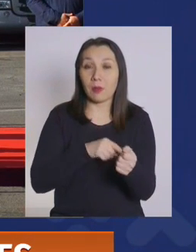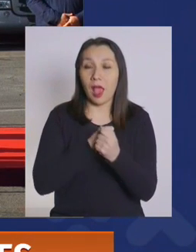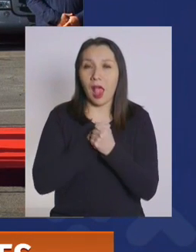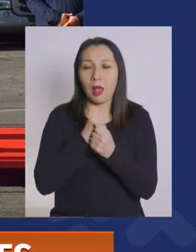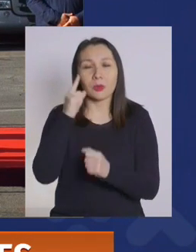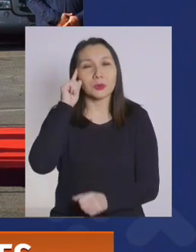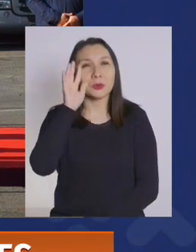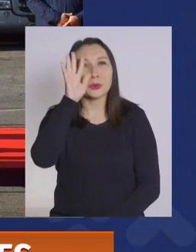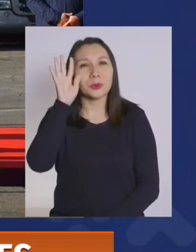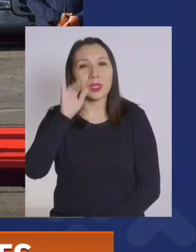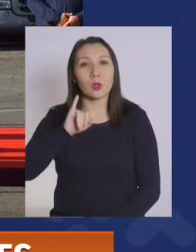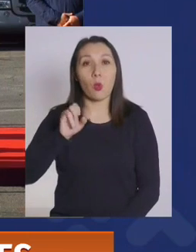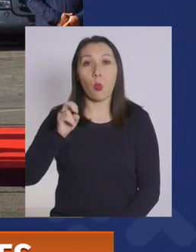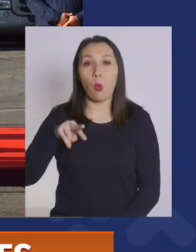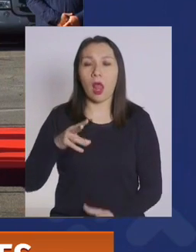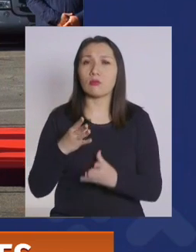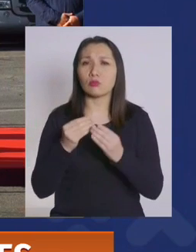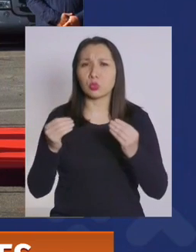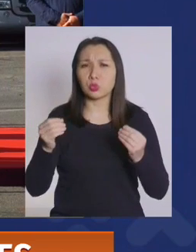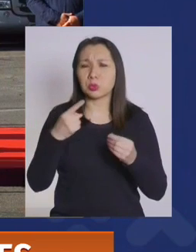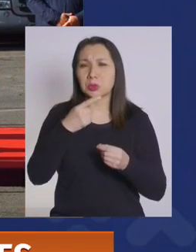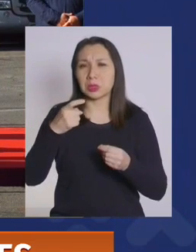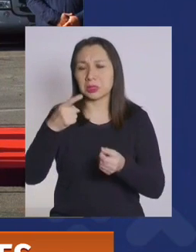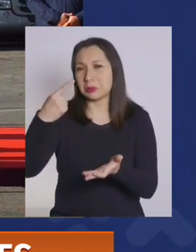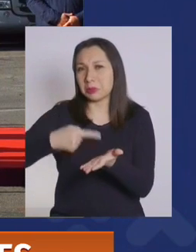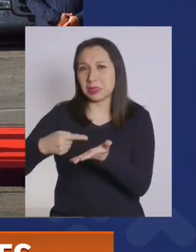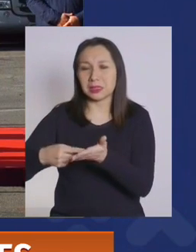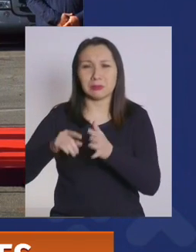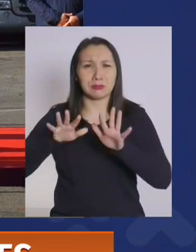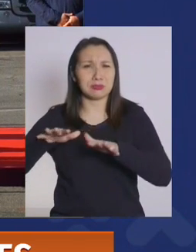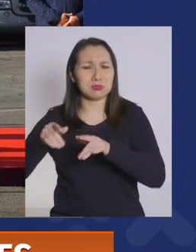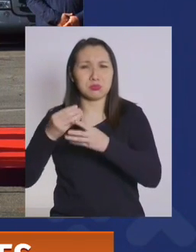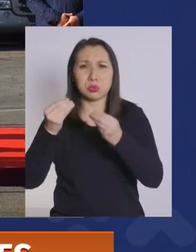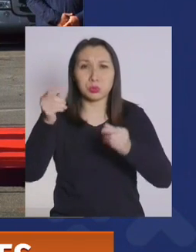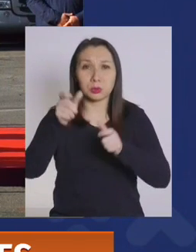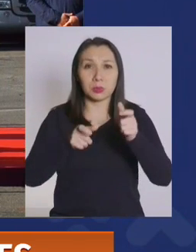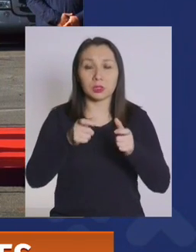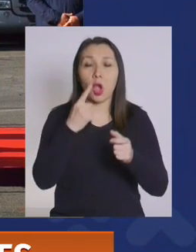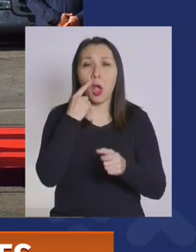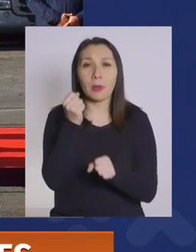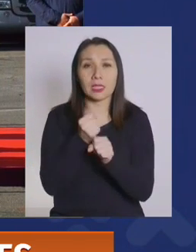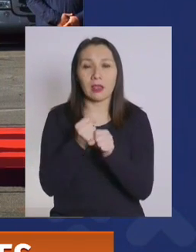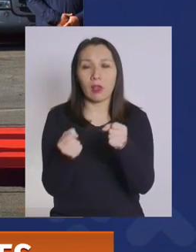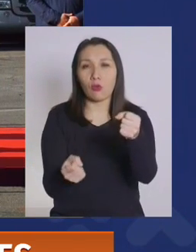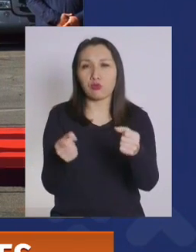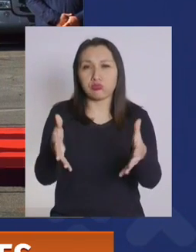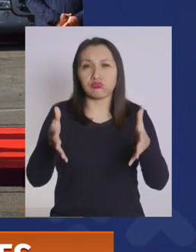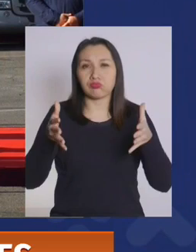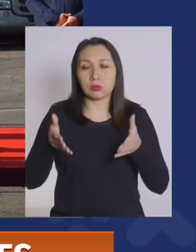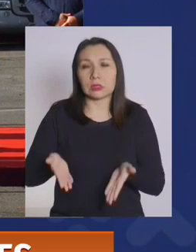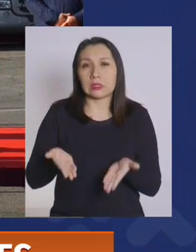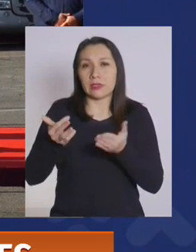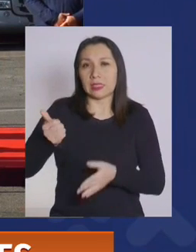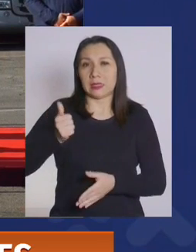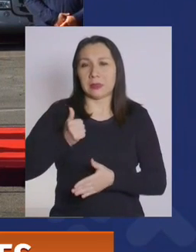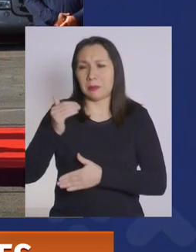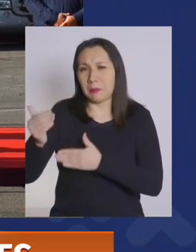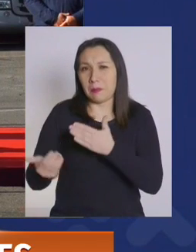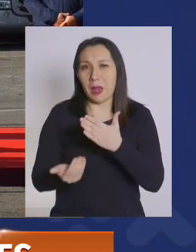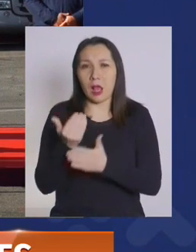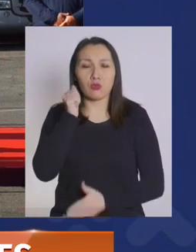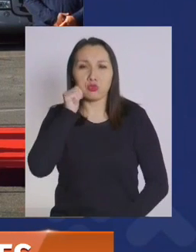lo que hacían a Juan como a cientos, miles, decenas de miles de camioneros, levantarse temprano todos los